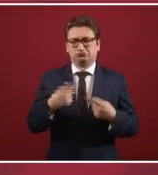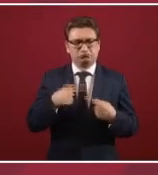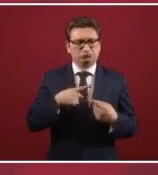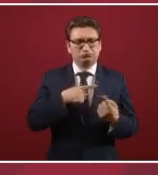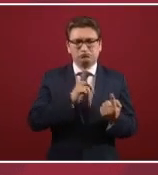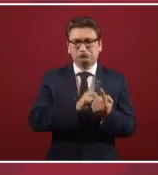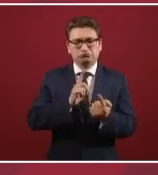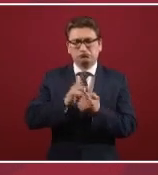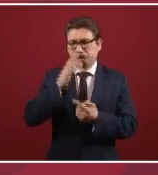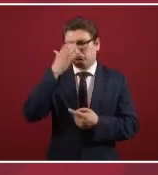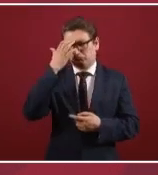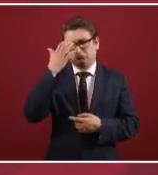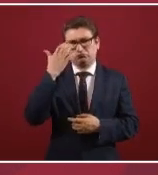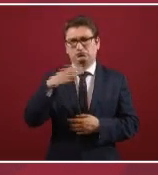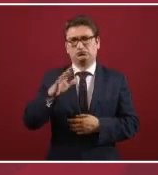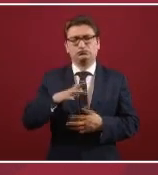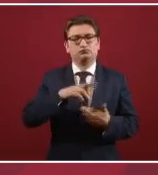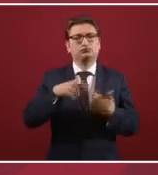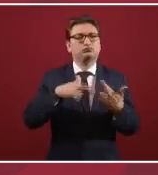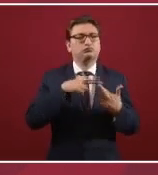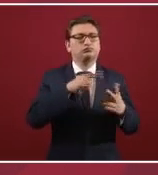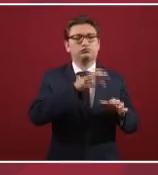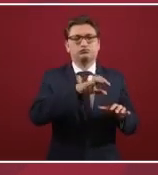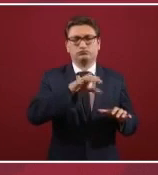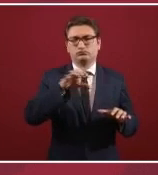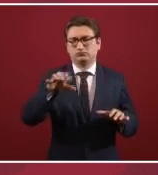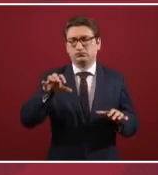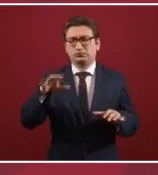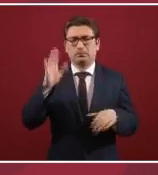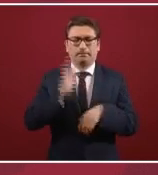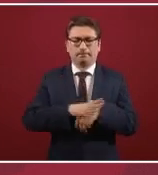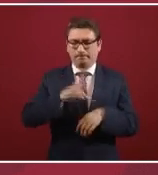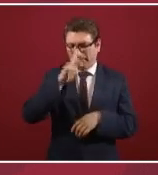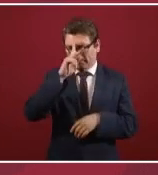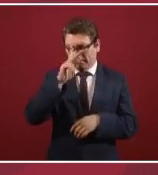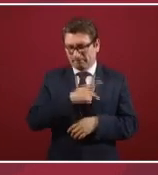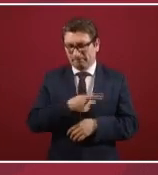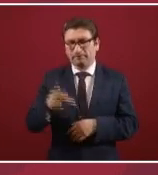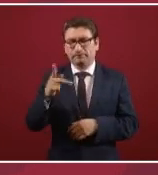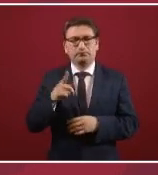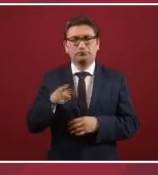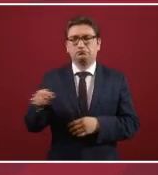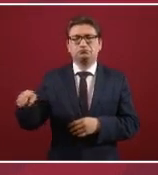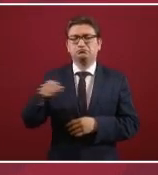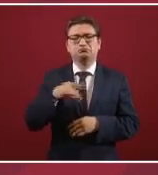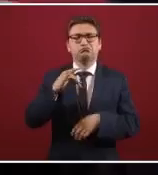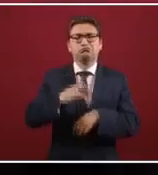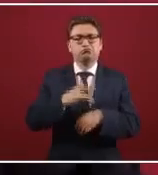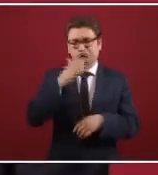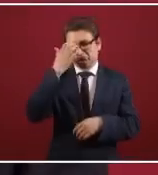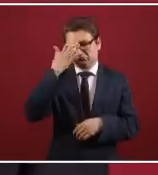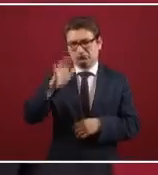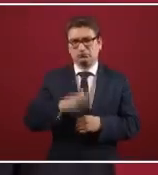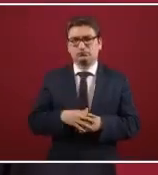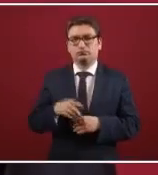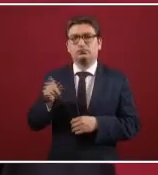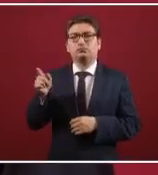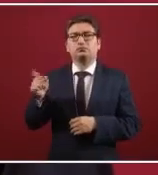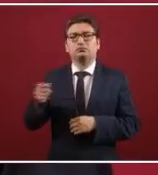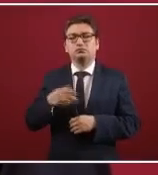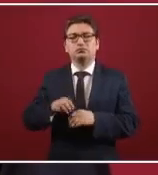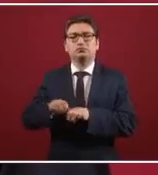las regiones más pobres de méxico todo es un trabajo de